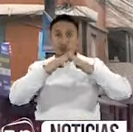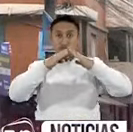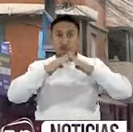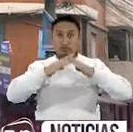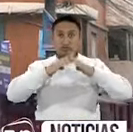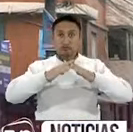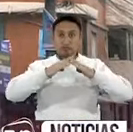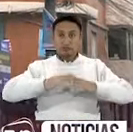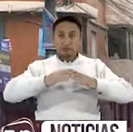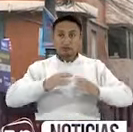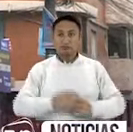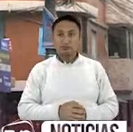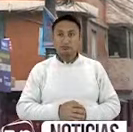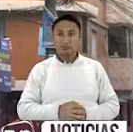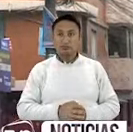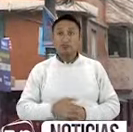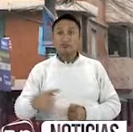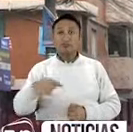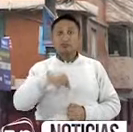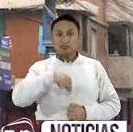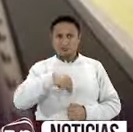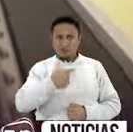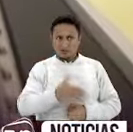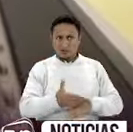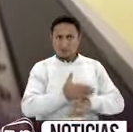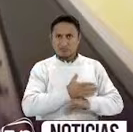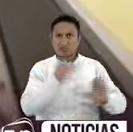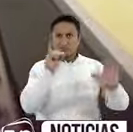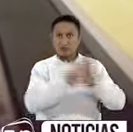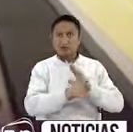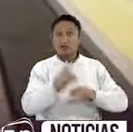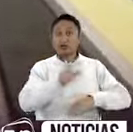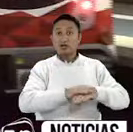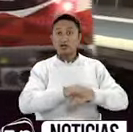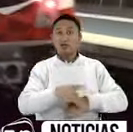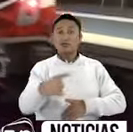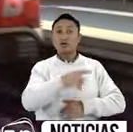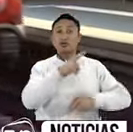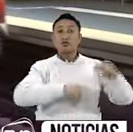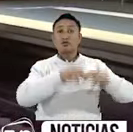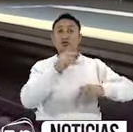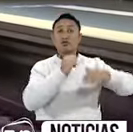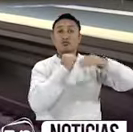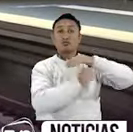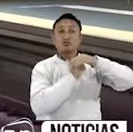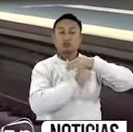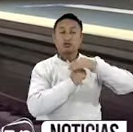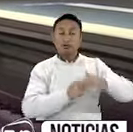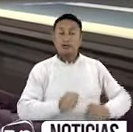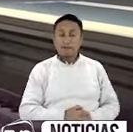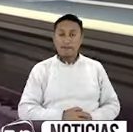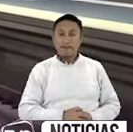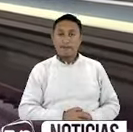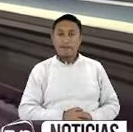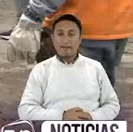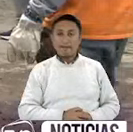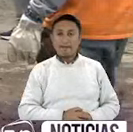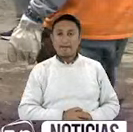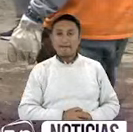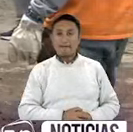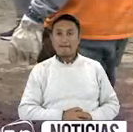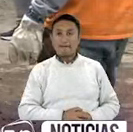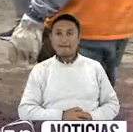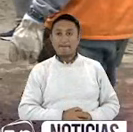varios años y que han venido denunciando sería el resultado de la construcción del metro de Quito. Afortunadamente,